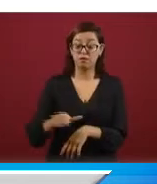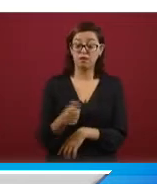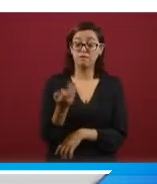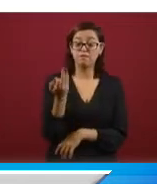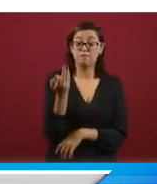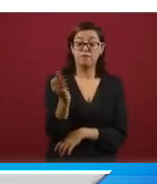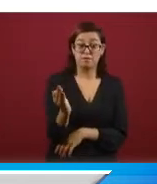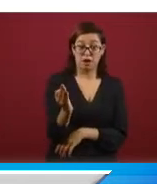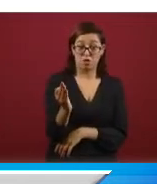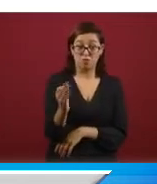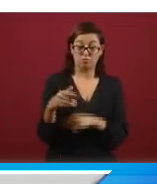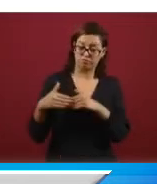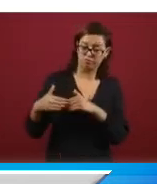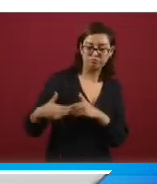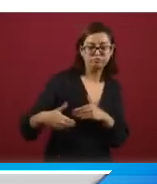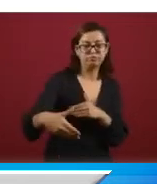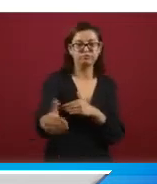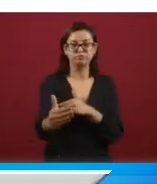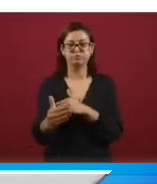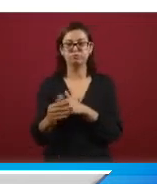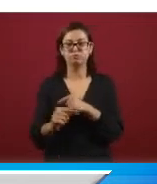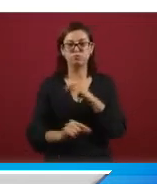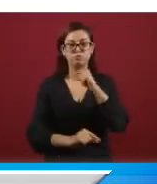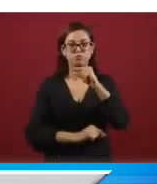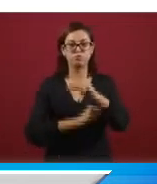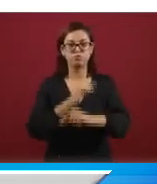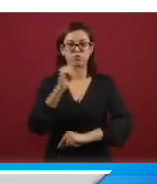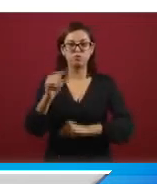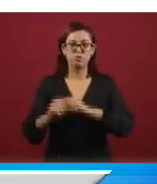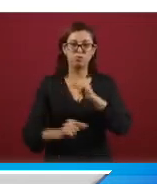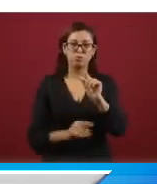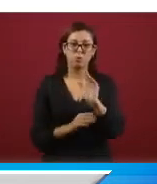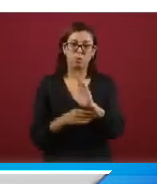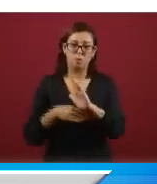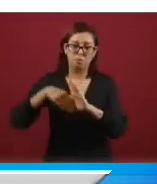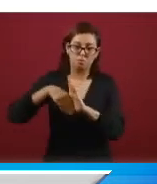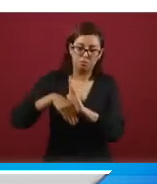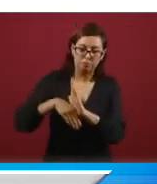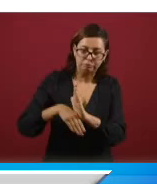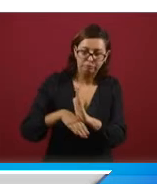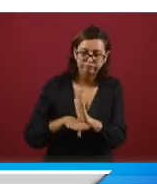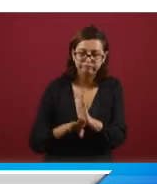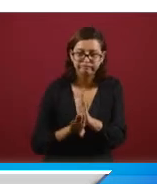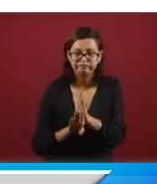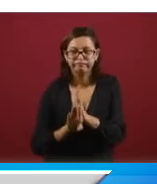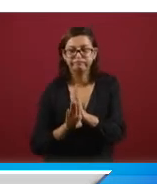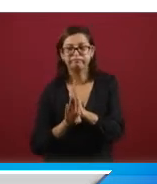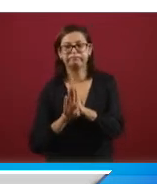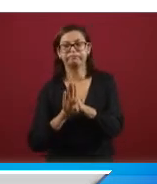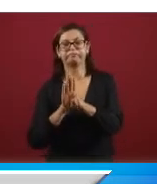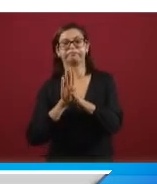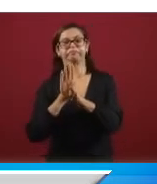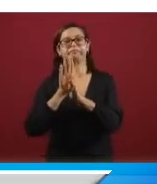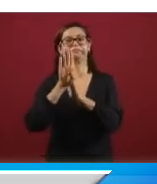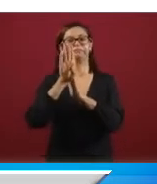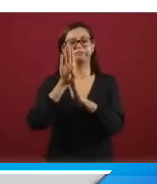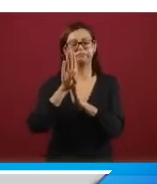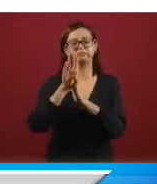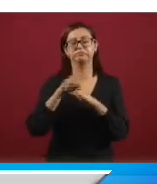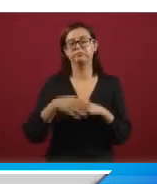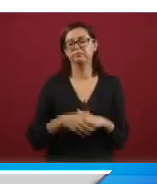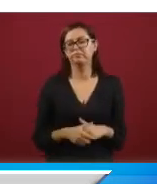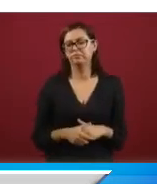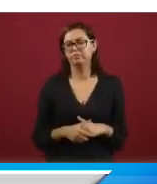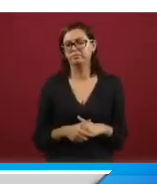iniciando este año. Las reservas petroleras tendrán un incremento estimado de 2.000 millones de barriles. Este incremento de reservas no se había dado en los